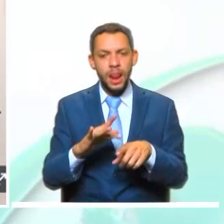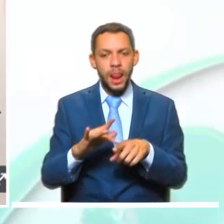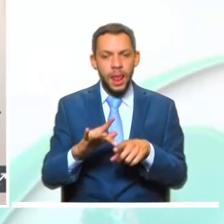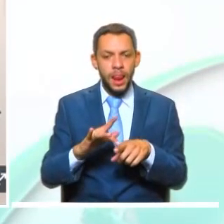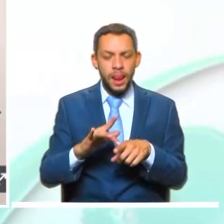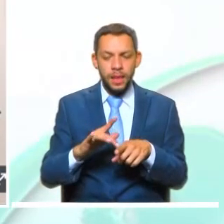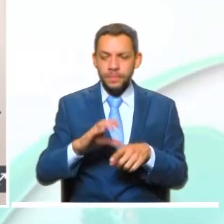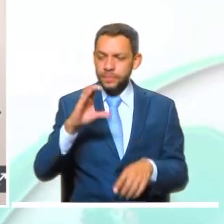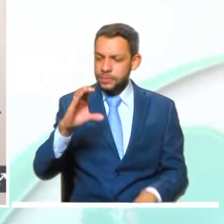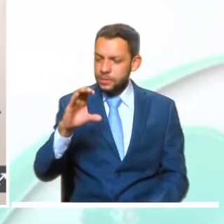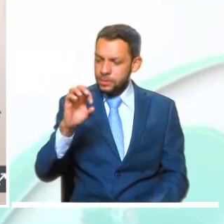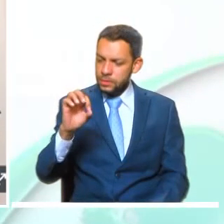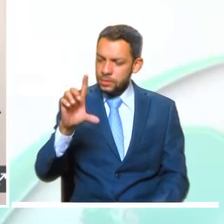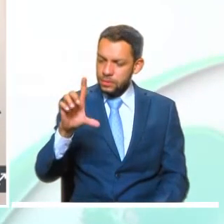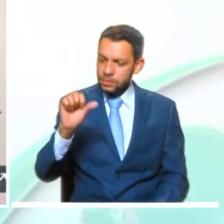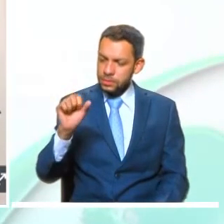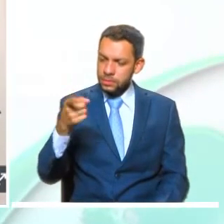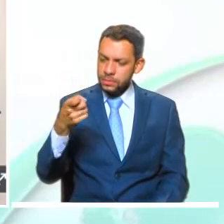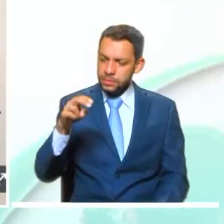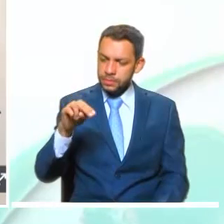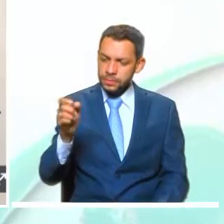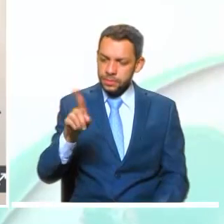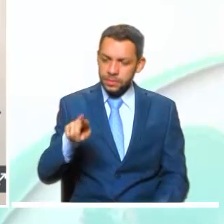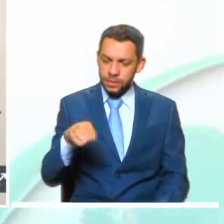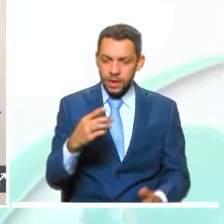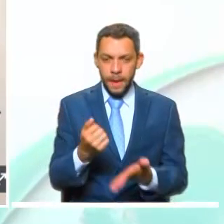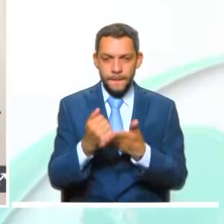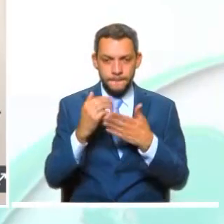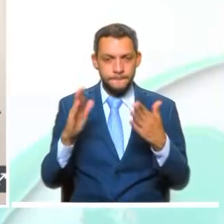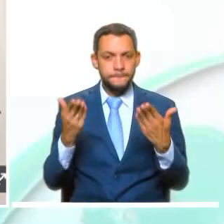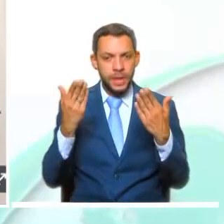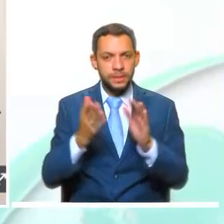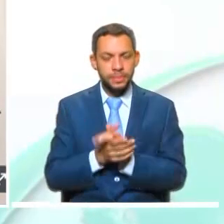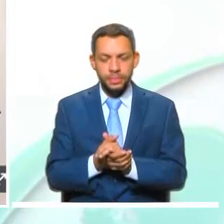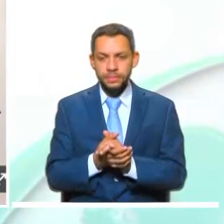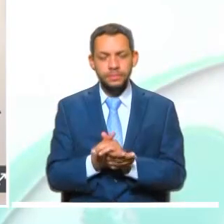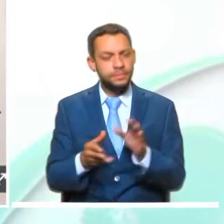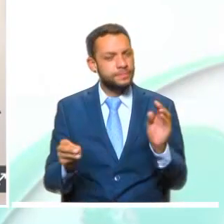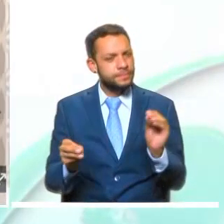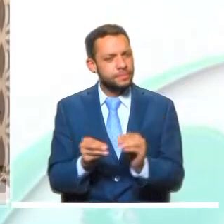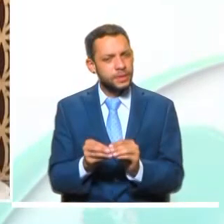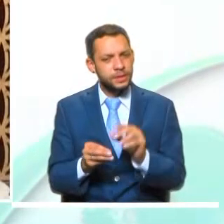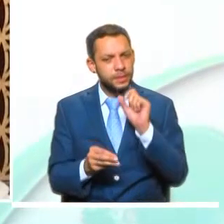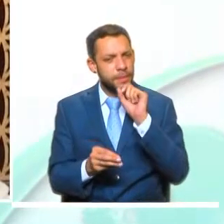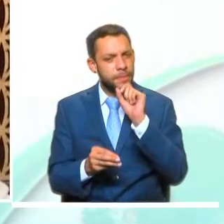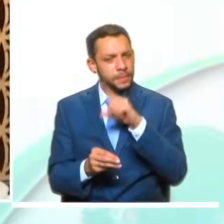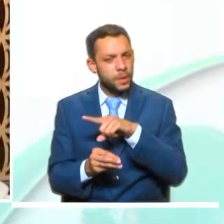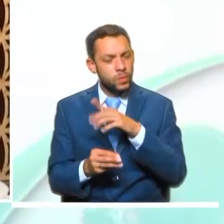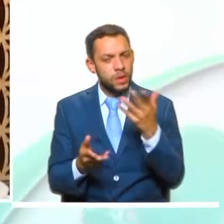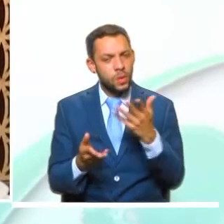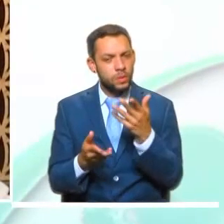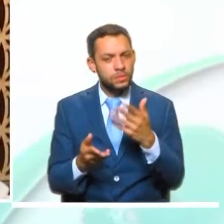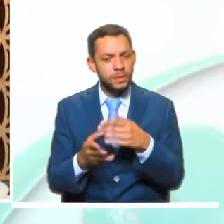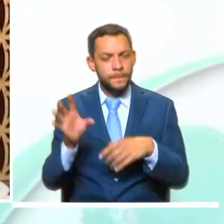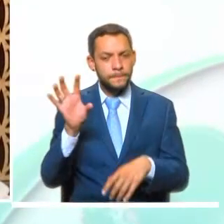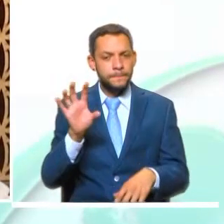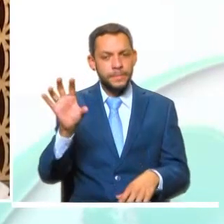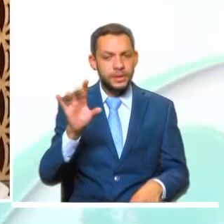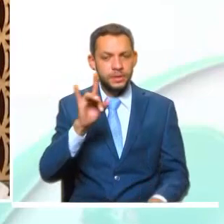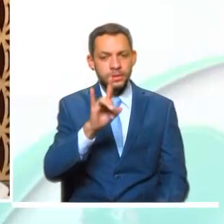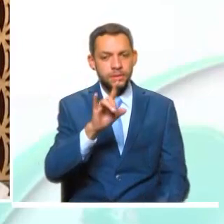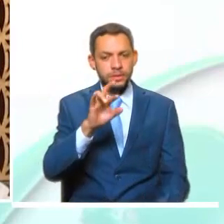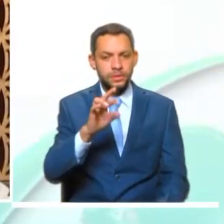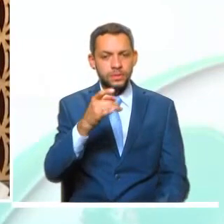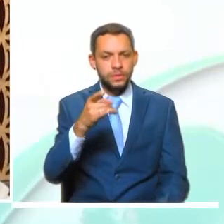todas éstas van a ser ayudas que le van a suplementar esta pregunta desde uruguay dice doctor soy